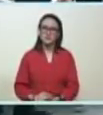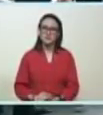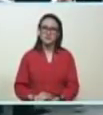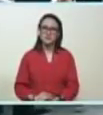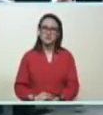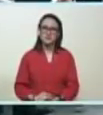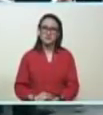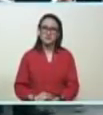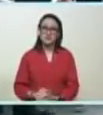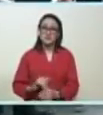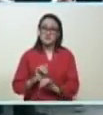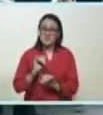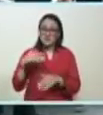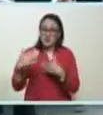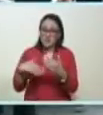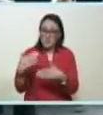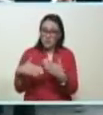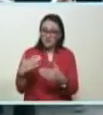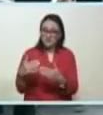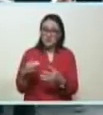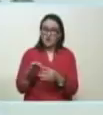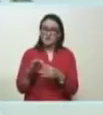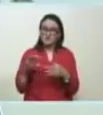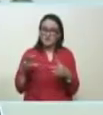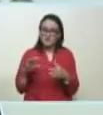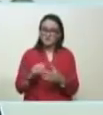Luego vino un proceso de activación.